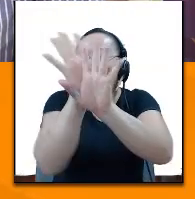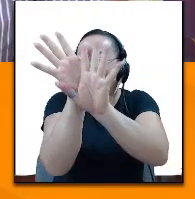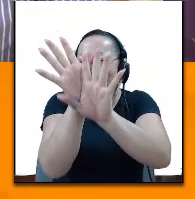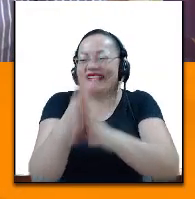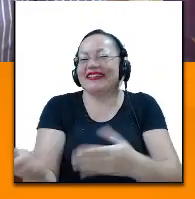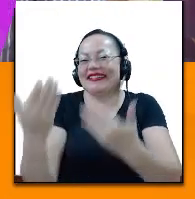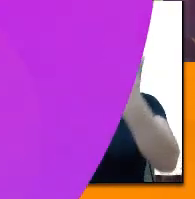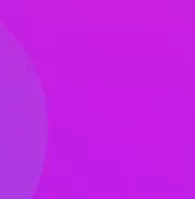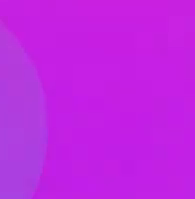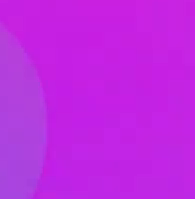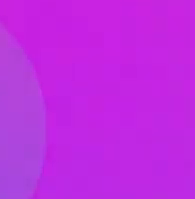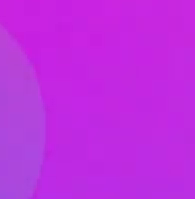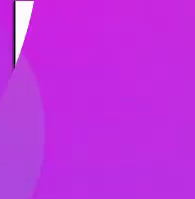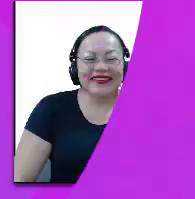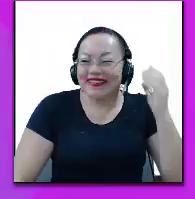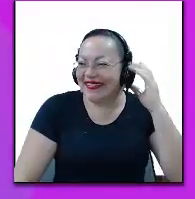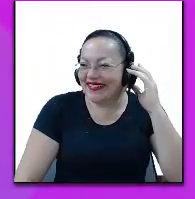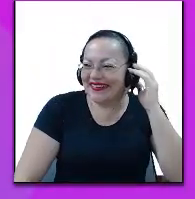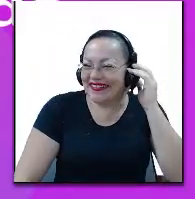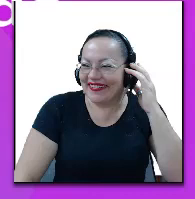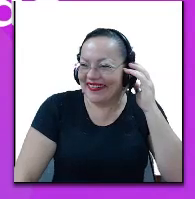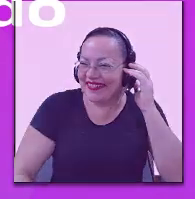Mañaneando.